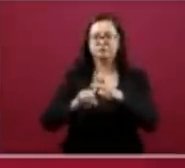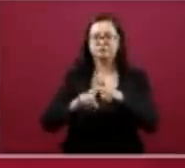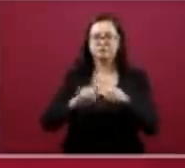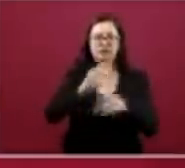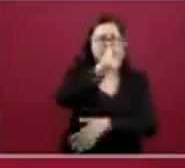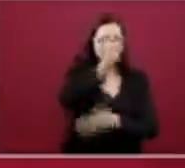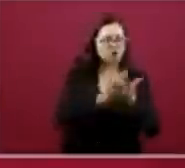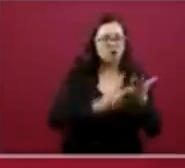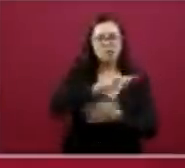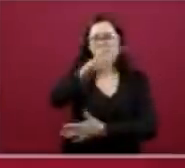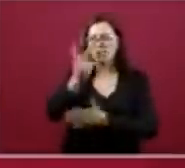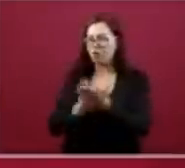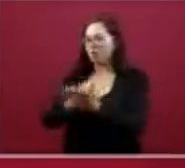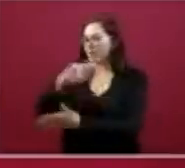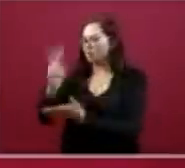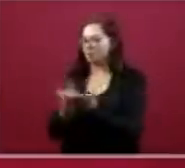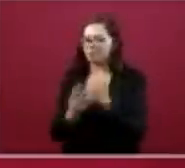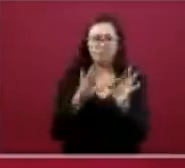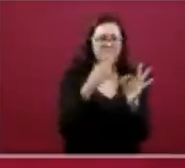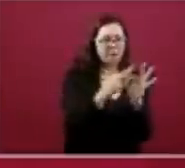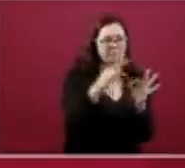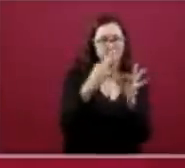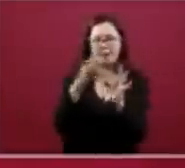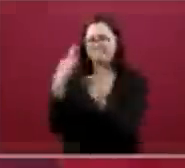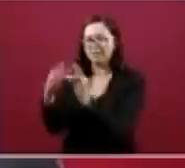todos estos programas, porque